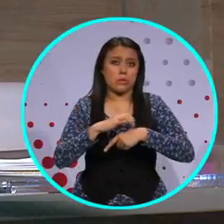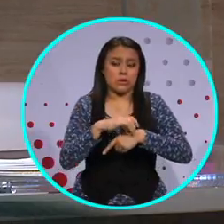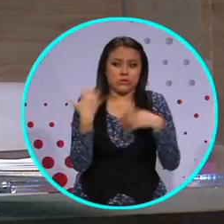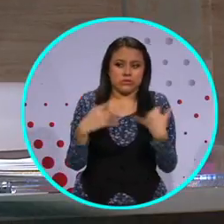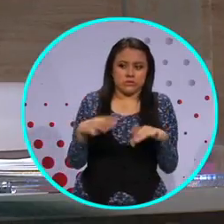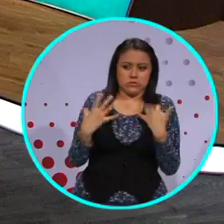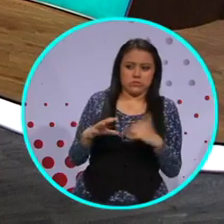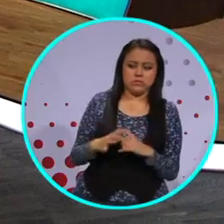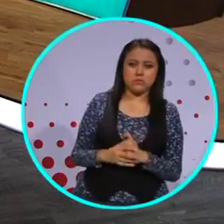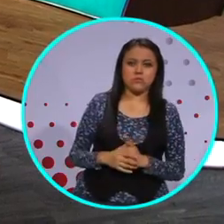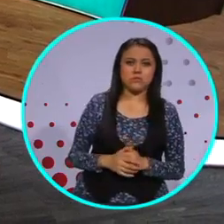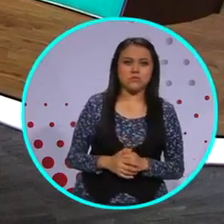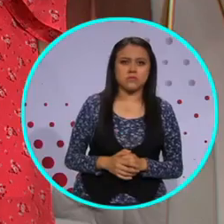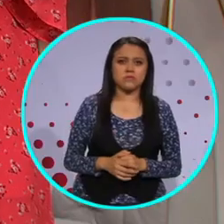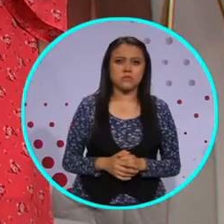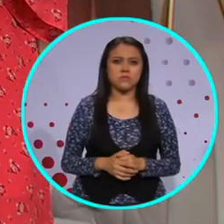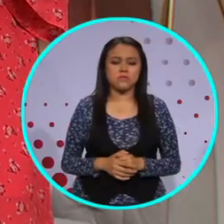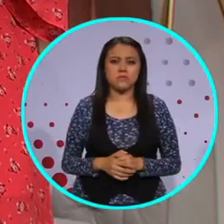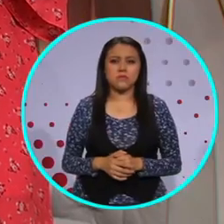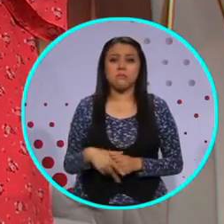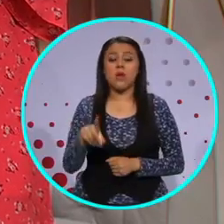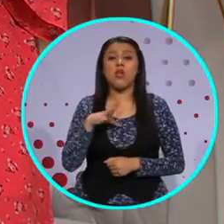con bichos en general